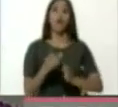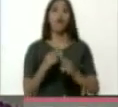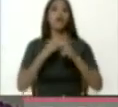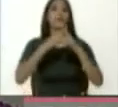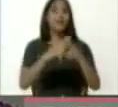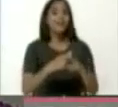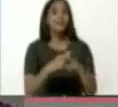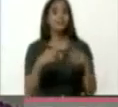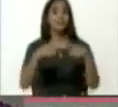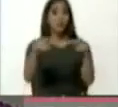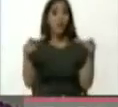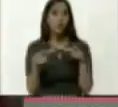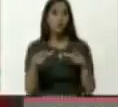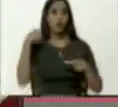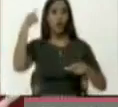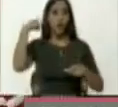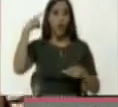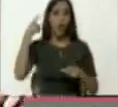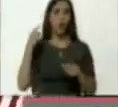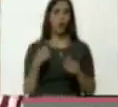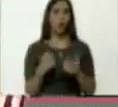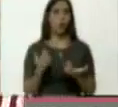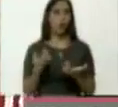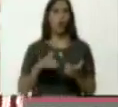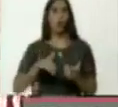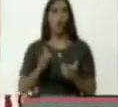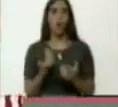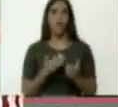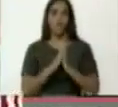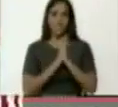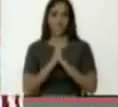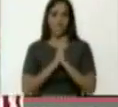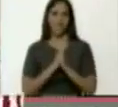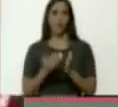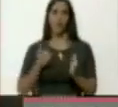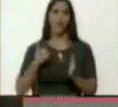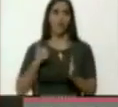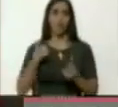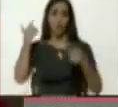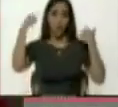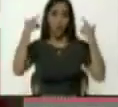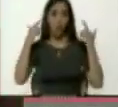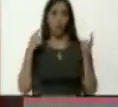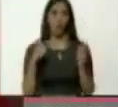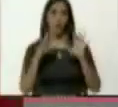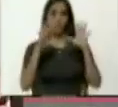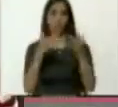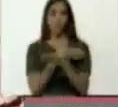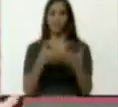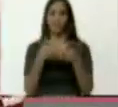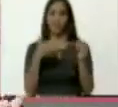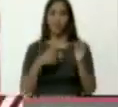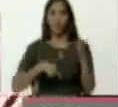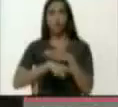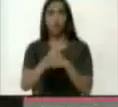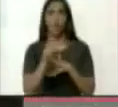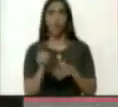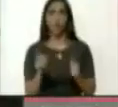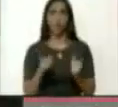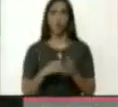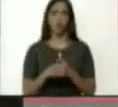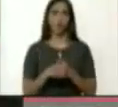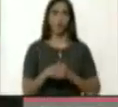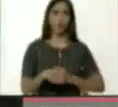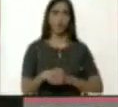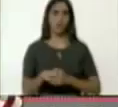lo que presta las condiciones para que un loco, un mercenario pueda a tratar de cometer cualquier tipo de aventura. Por 10 millones de dólares yo me lanzo. Por 10 millones de dólares es cualquier